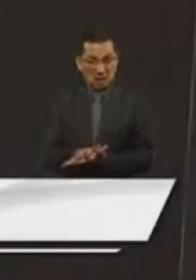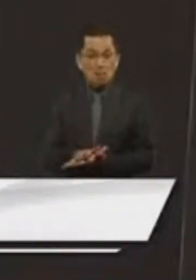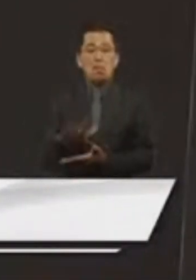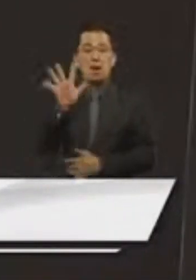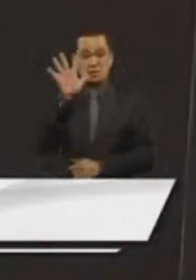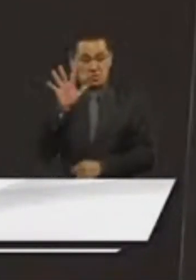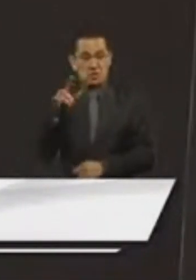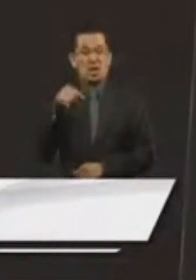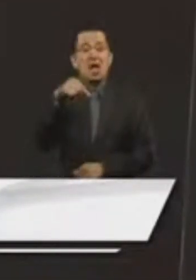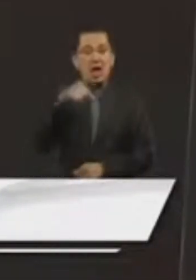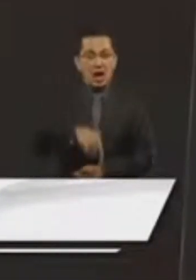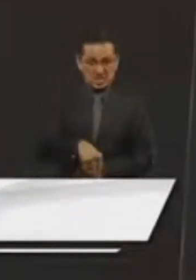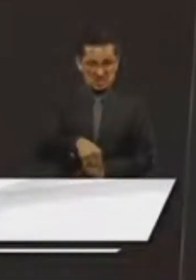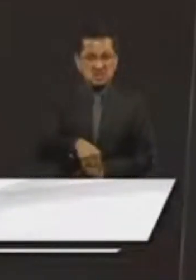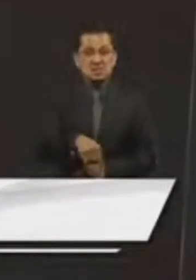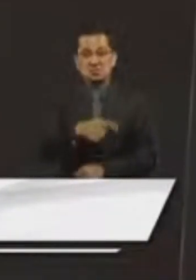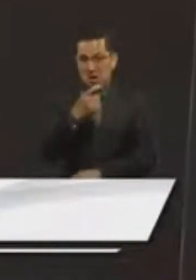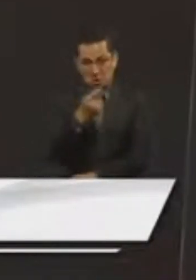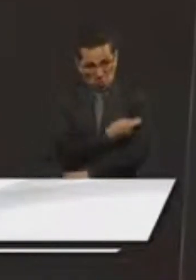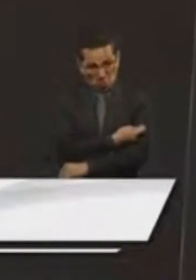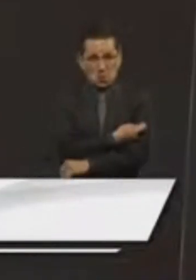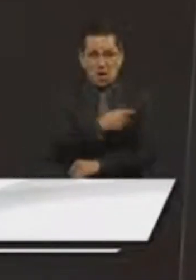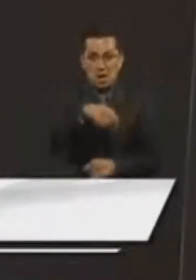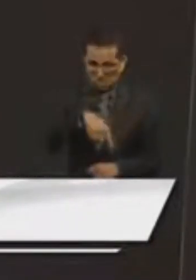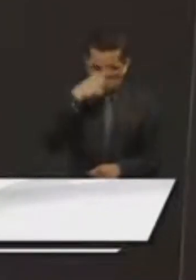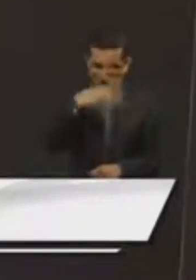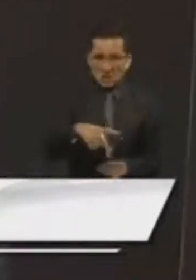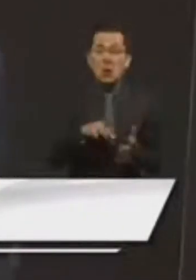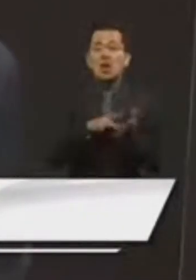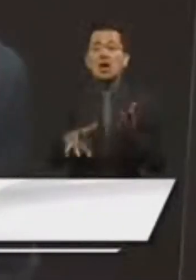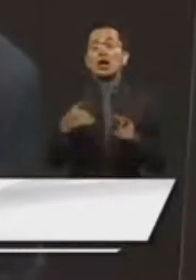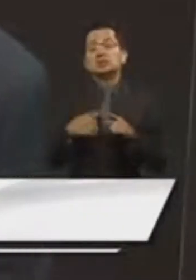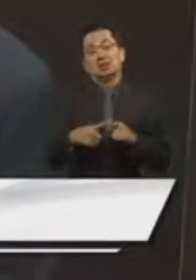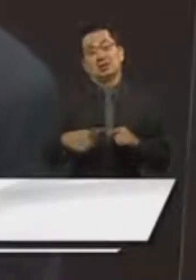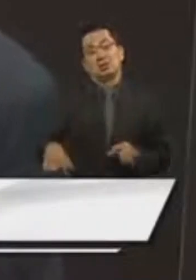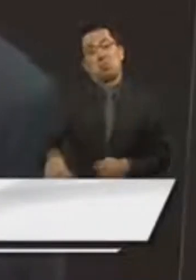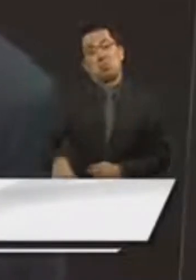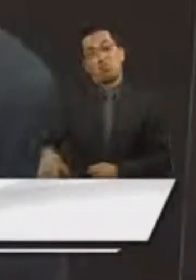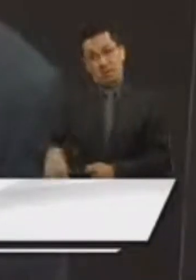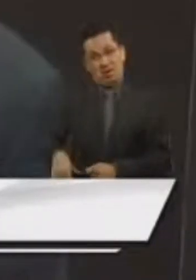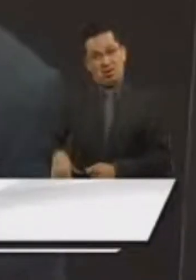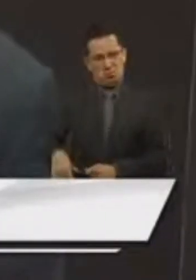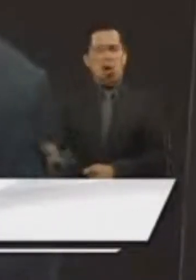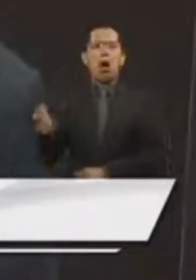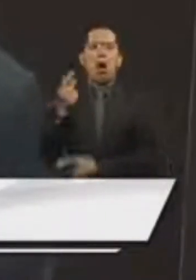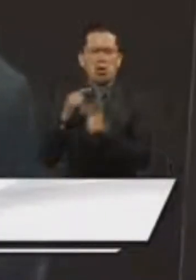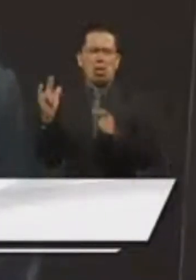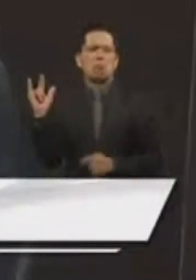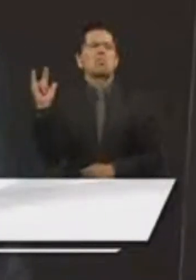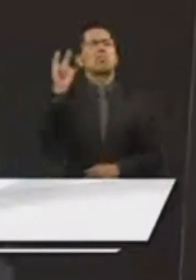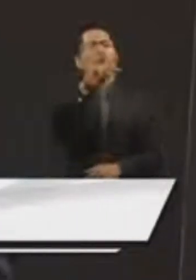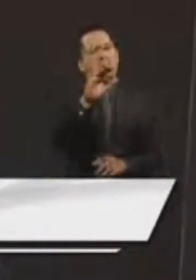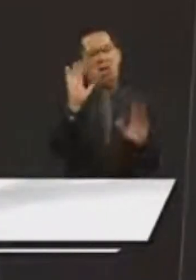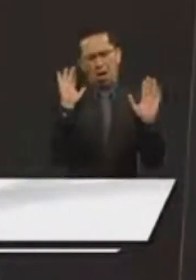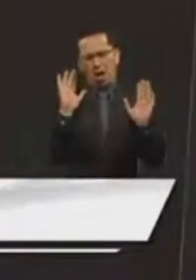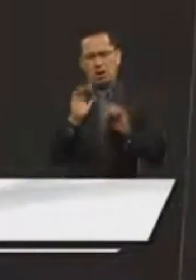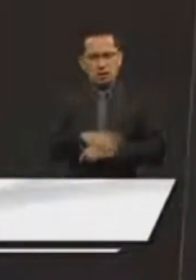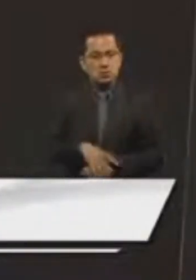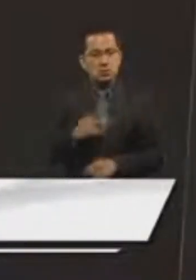con vacunas del gobierno. Se han vacunado con vacunas del sector